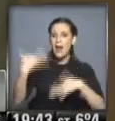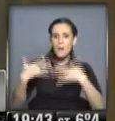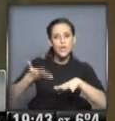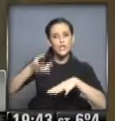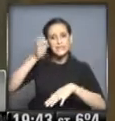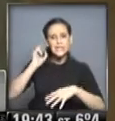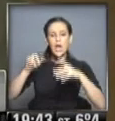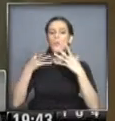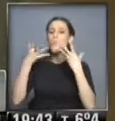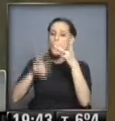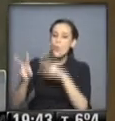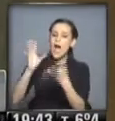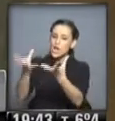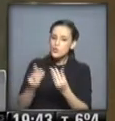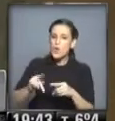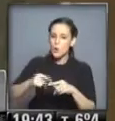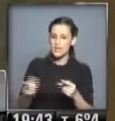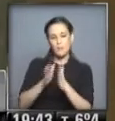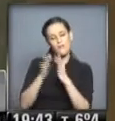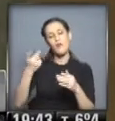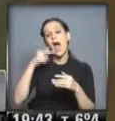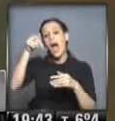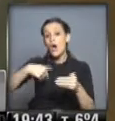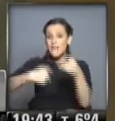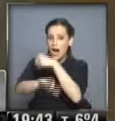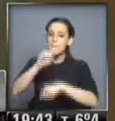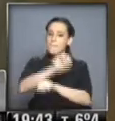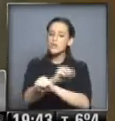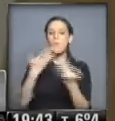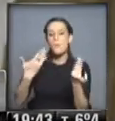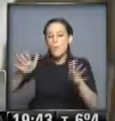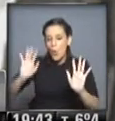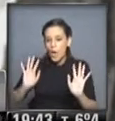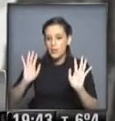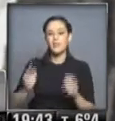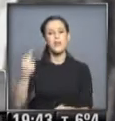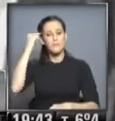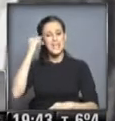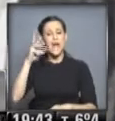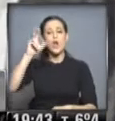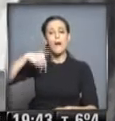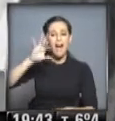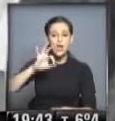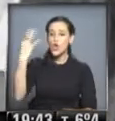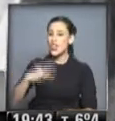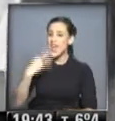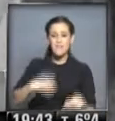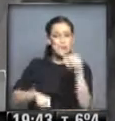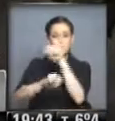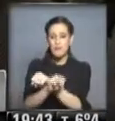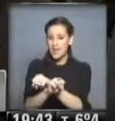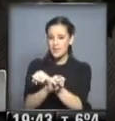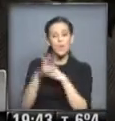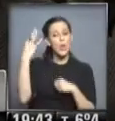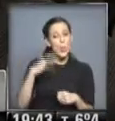asilo político. Ahora podría terminar preso. Nosotros creemos que Romano debe estar privado de libertad por